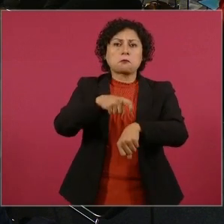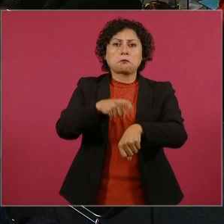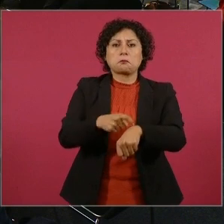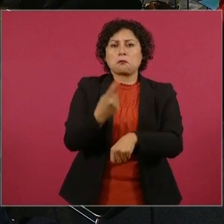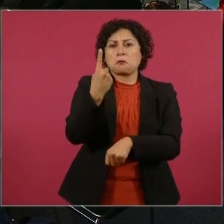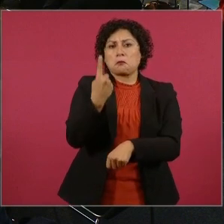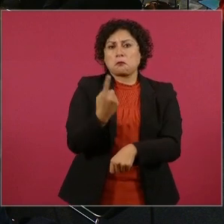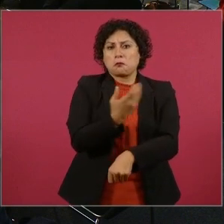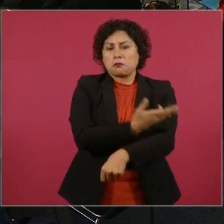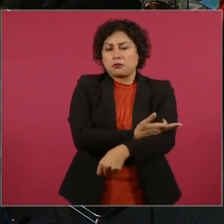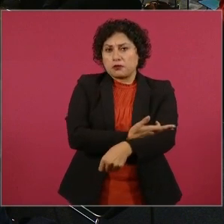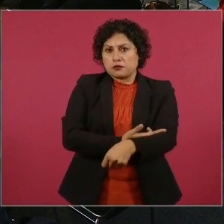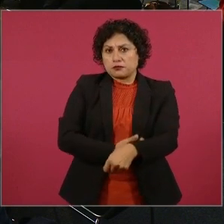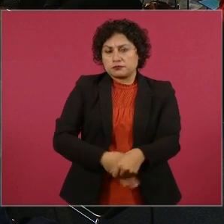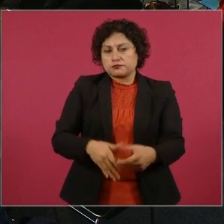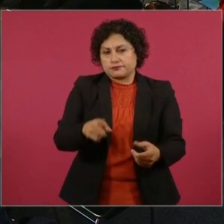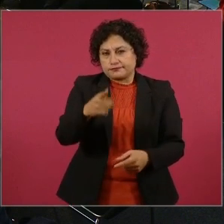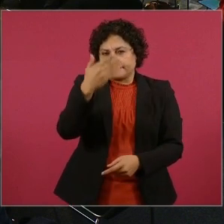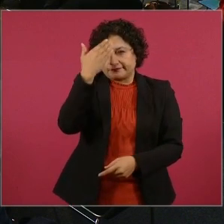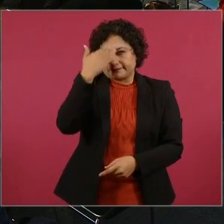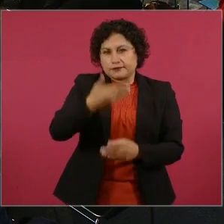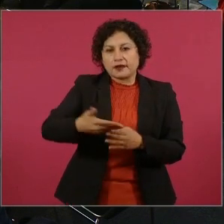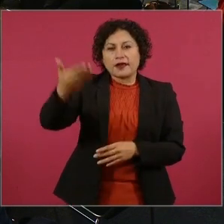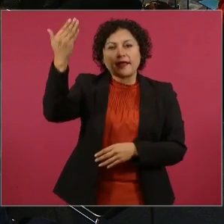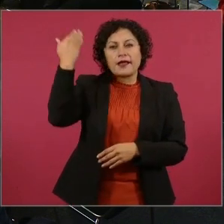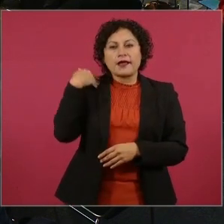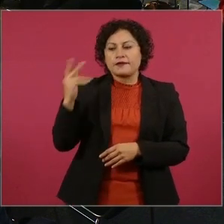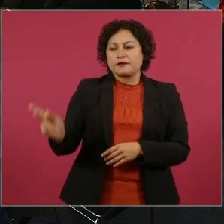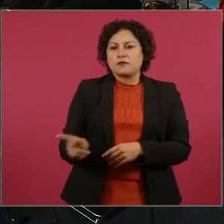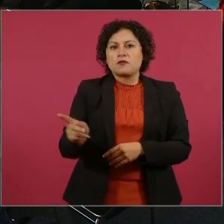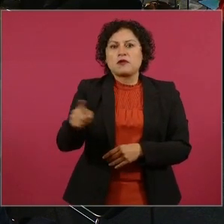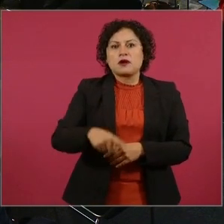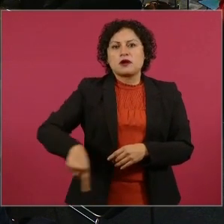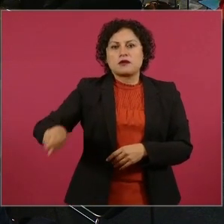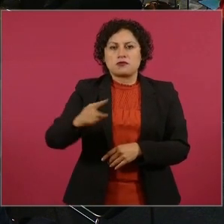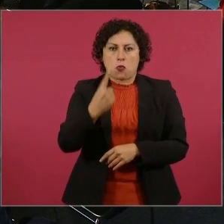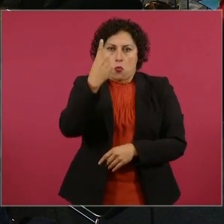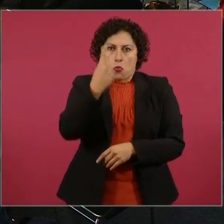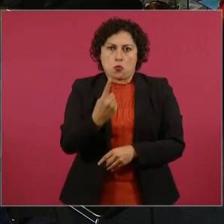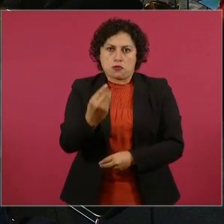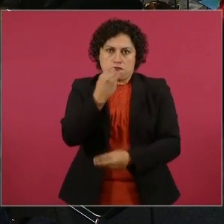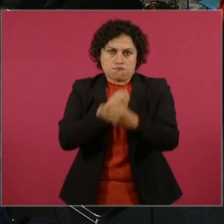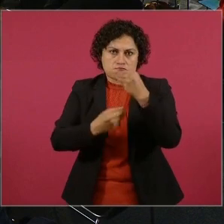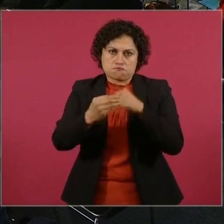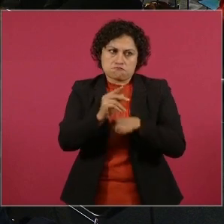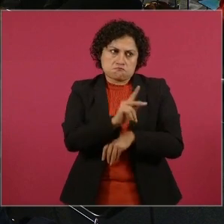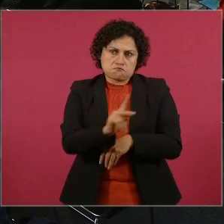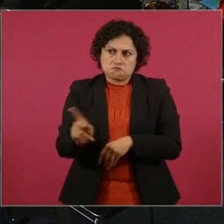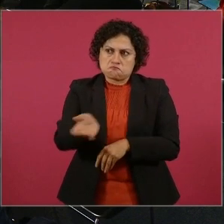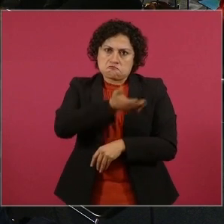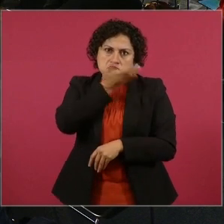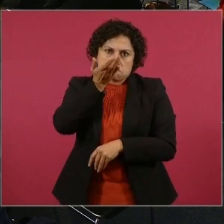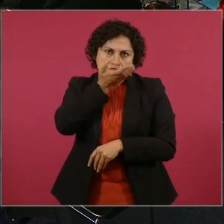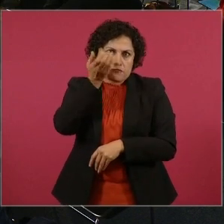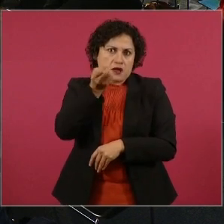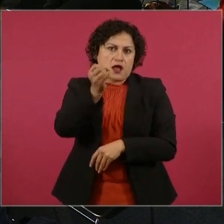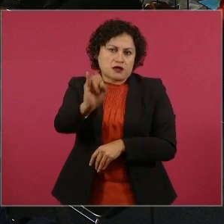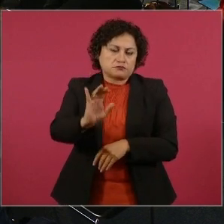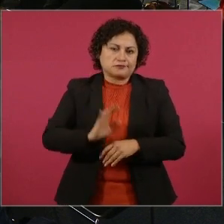tarde antes en los pueblos se comía a esa hora